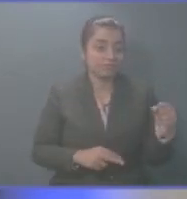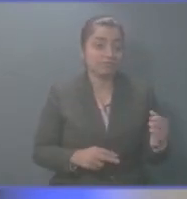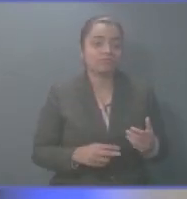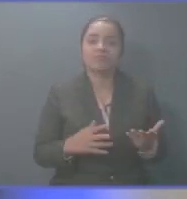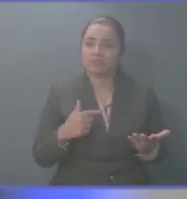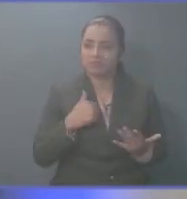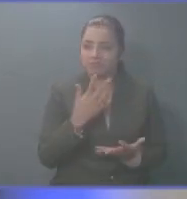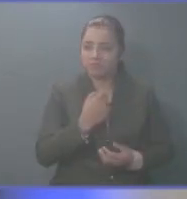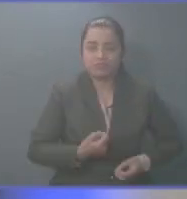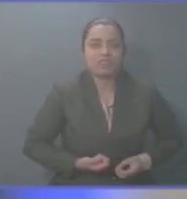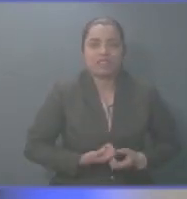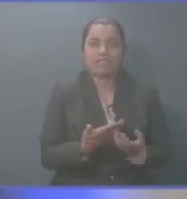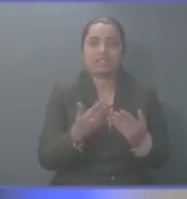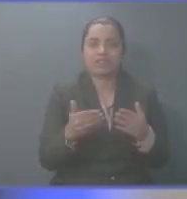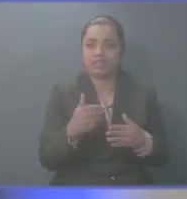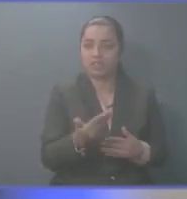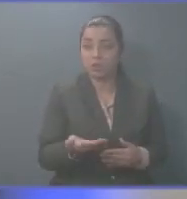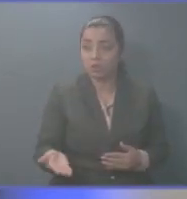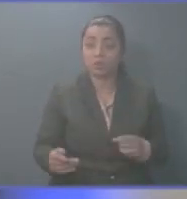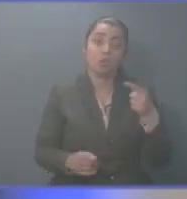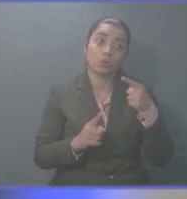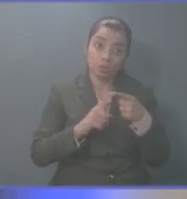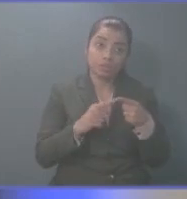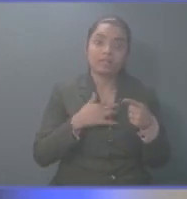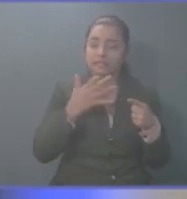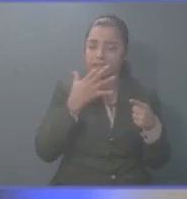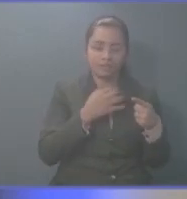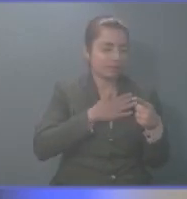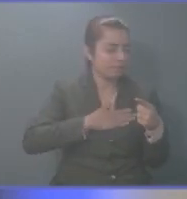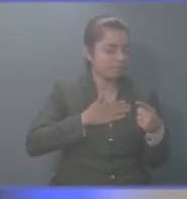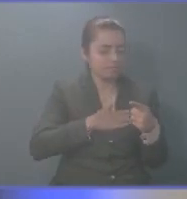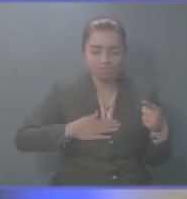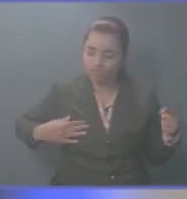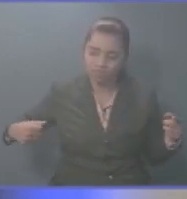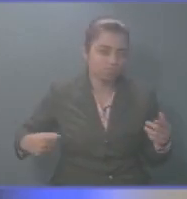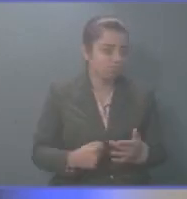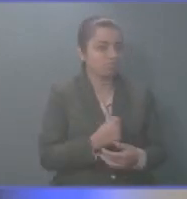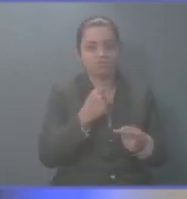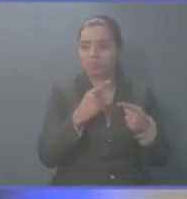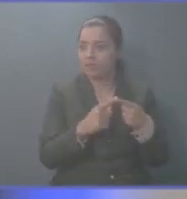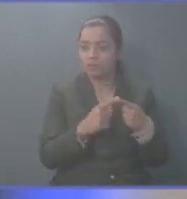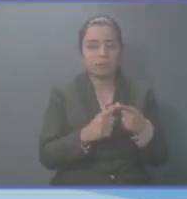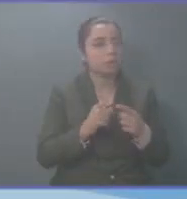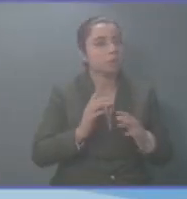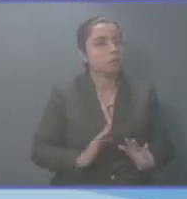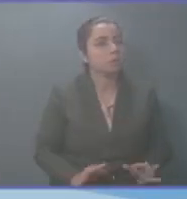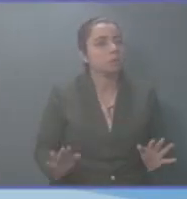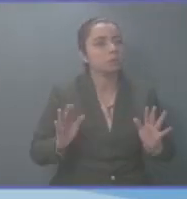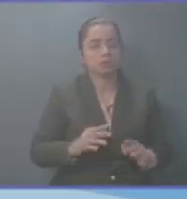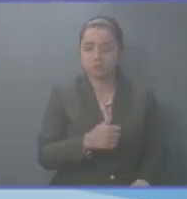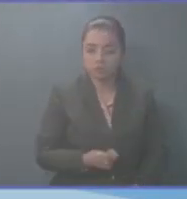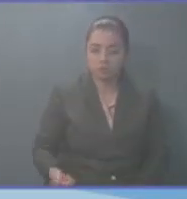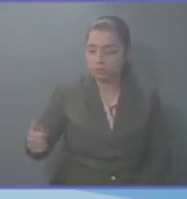Yo aquí quiero mencionar varias cosas. Uno, que lamento realmente la lentitud, porque hay que decirlo, con la que la Sala de